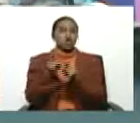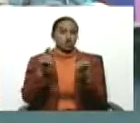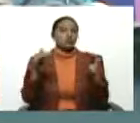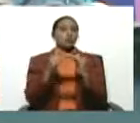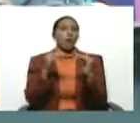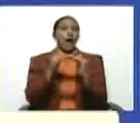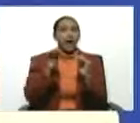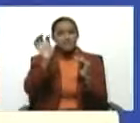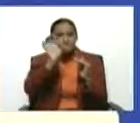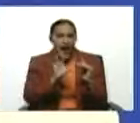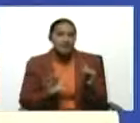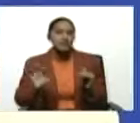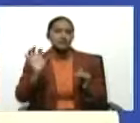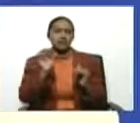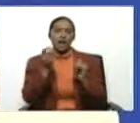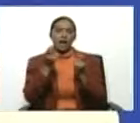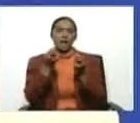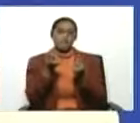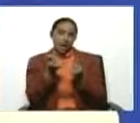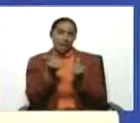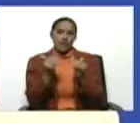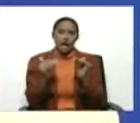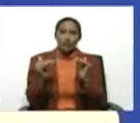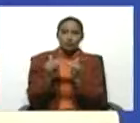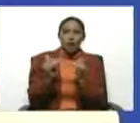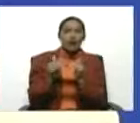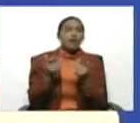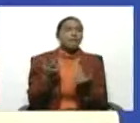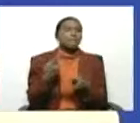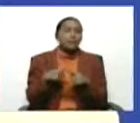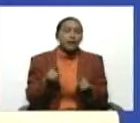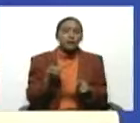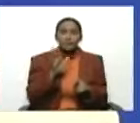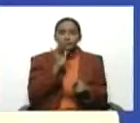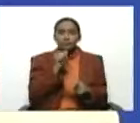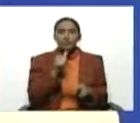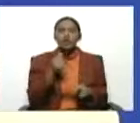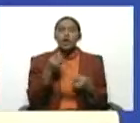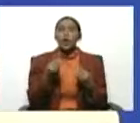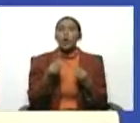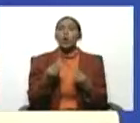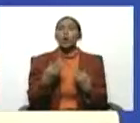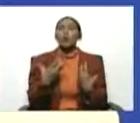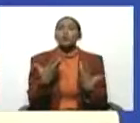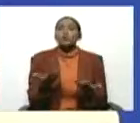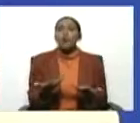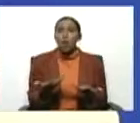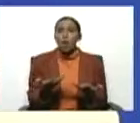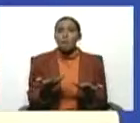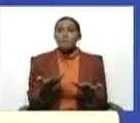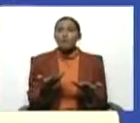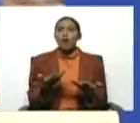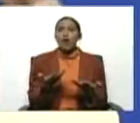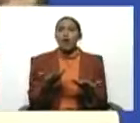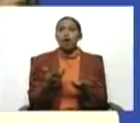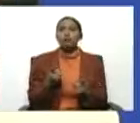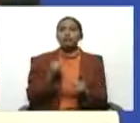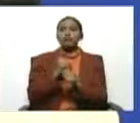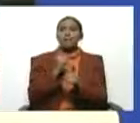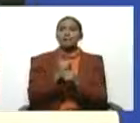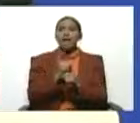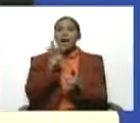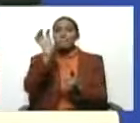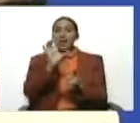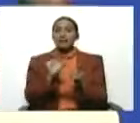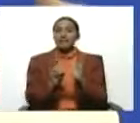tiempo tampoco no tienen factores de alta clave para poder competir con países de desarrollo y